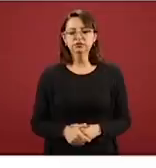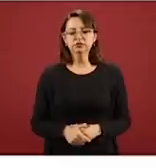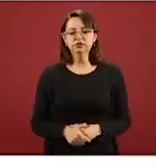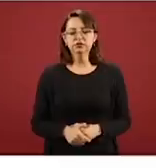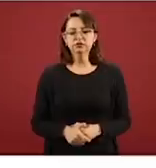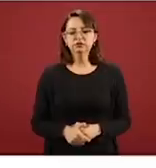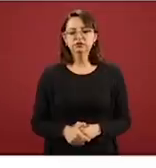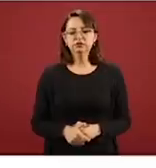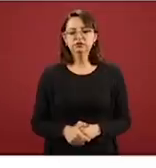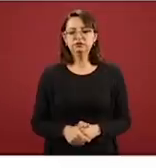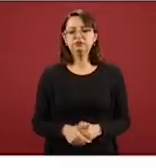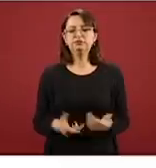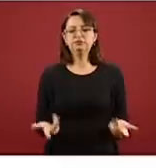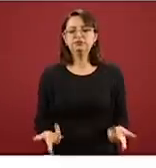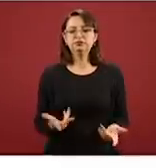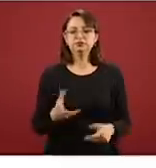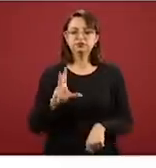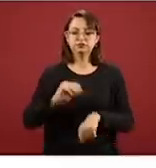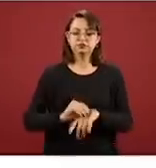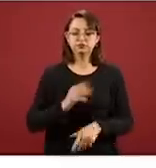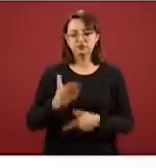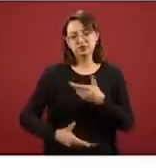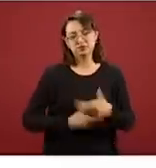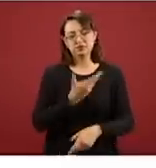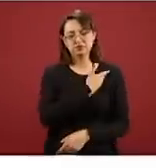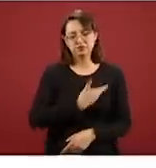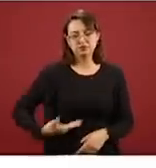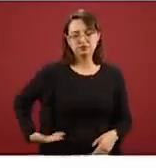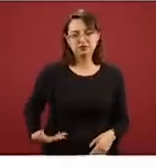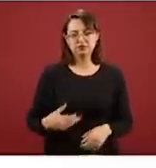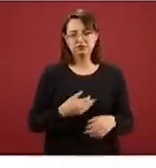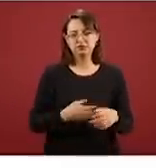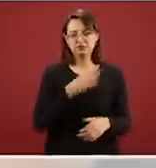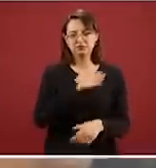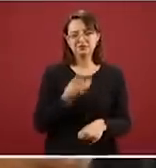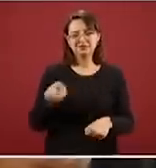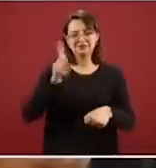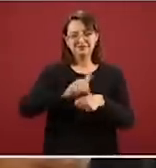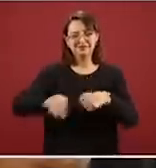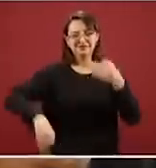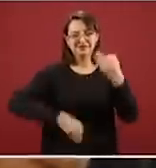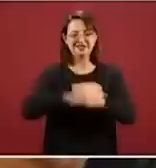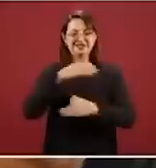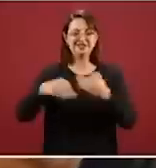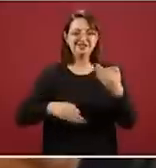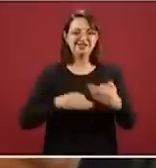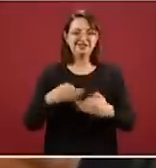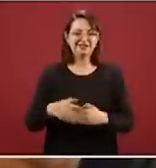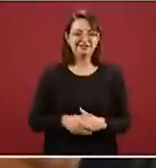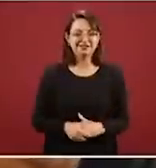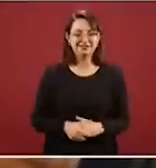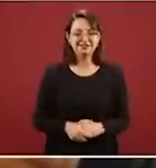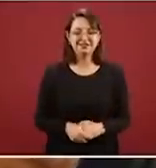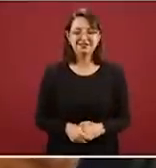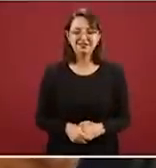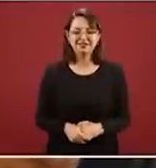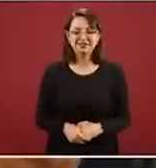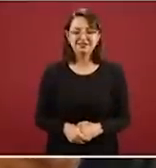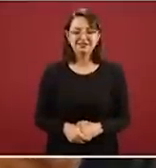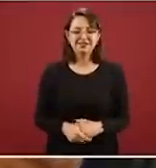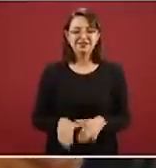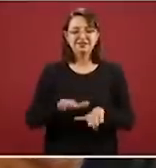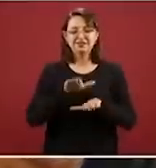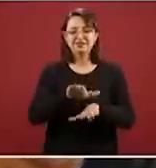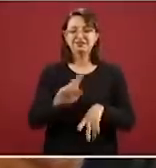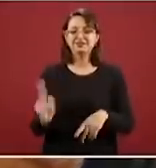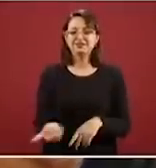Con su permiso, señor presidente, buenos días a todos. Mire, la pregunta es relativo a… No